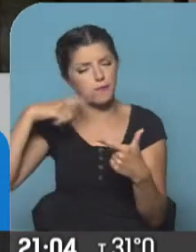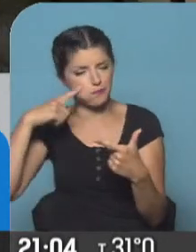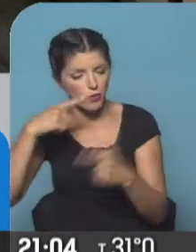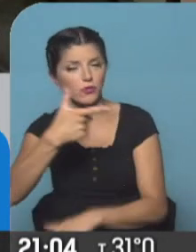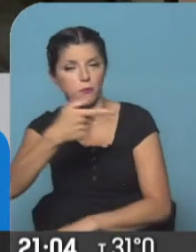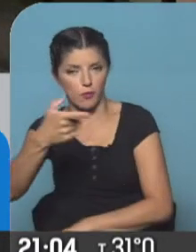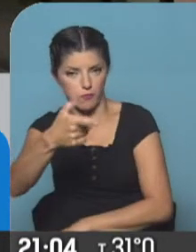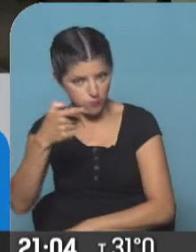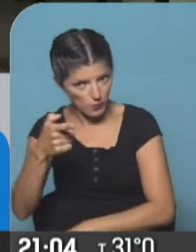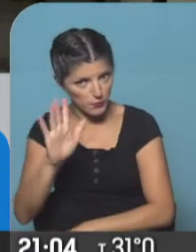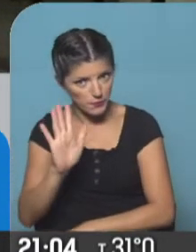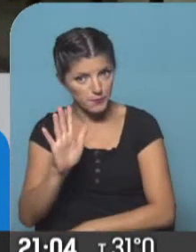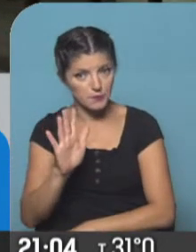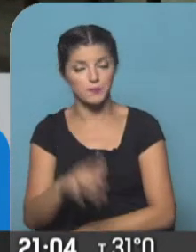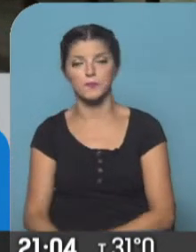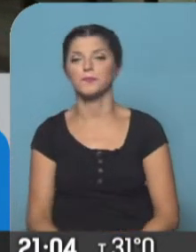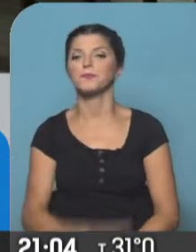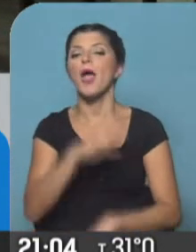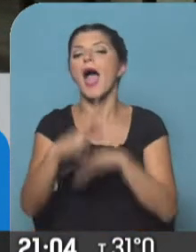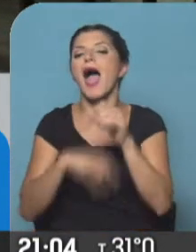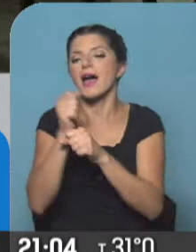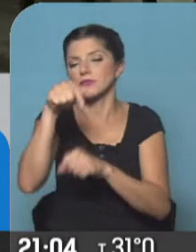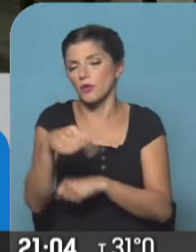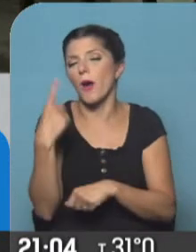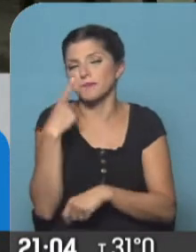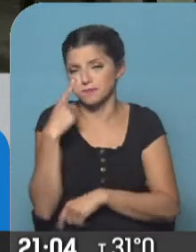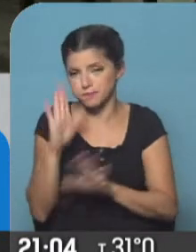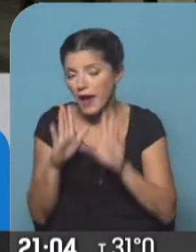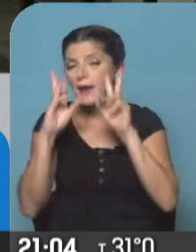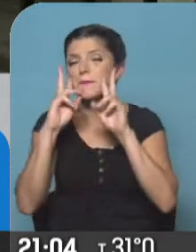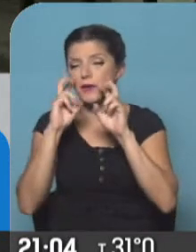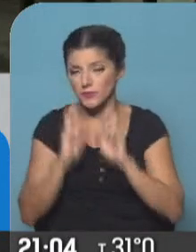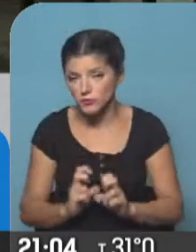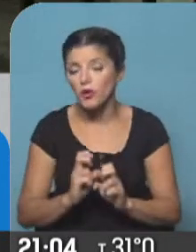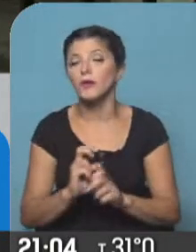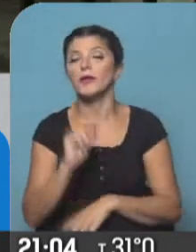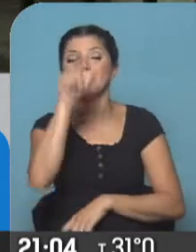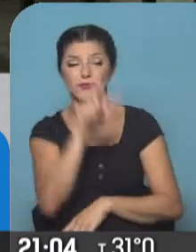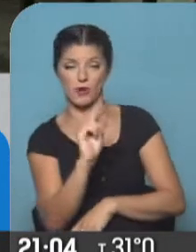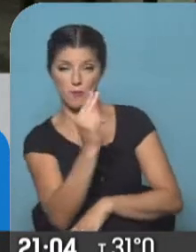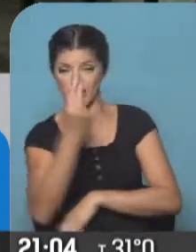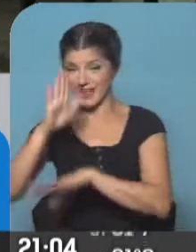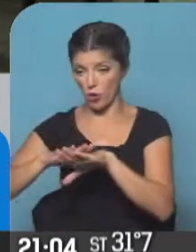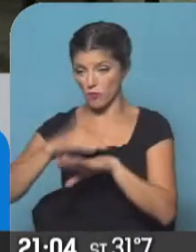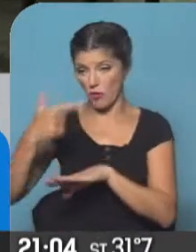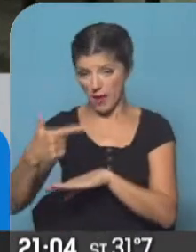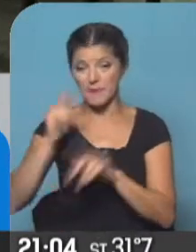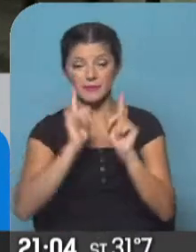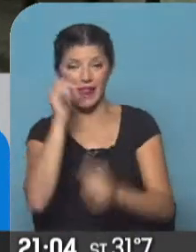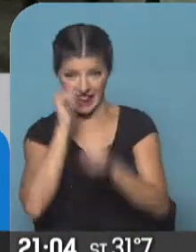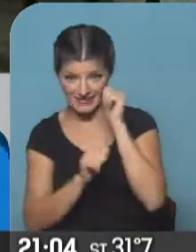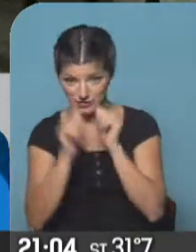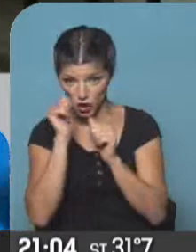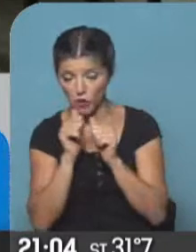hasta el momento de la causa está caratulada como homicidio agravado por el uso de armas y lesiones digo hasta el